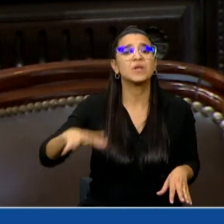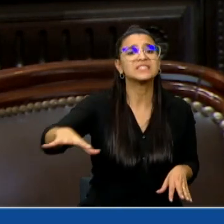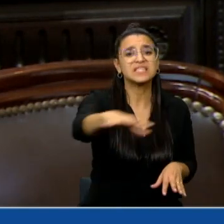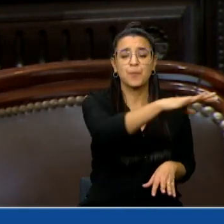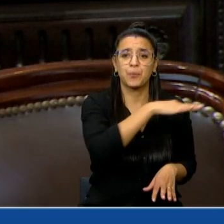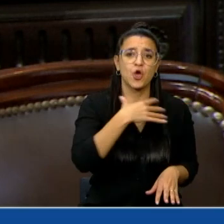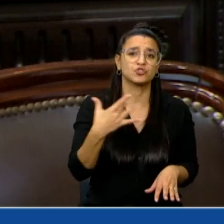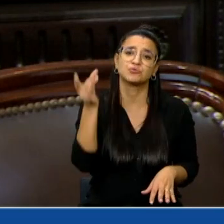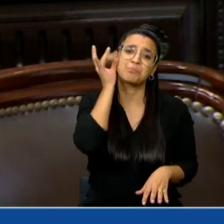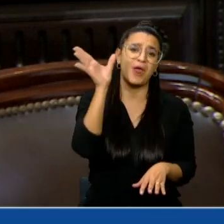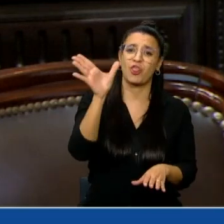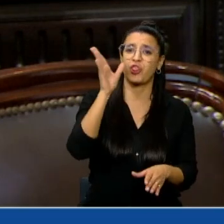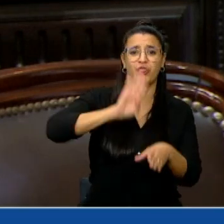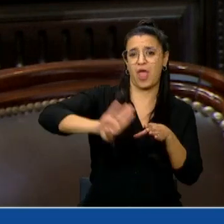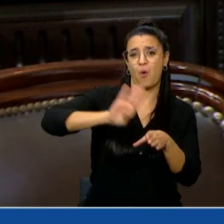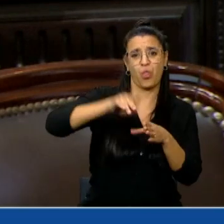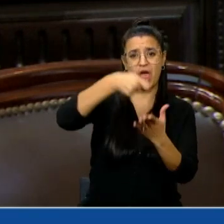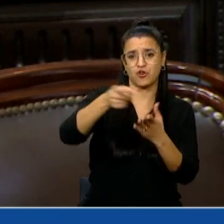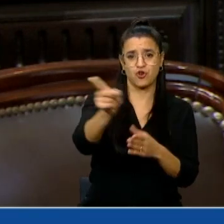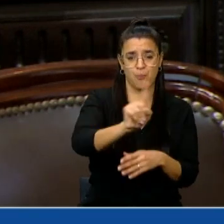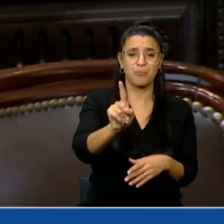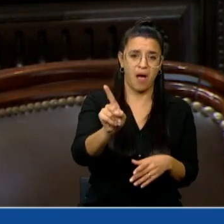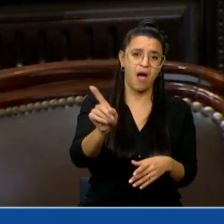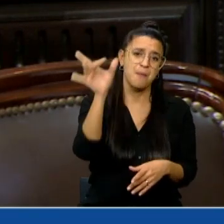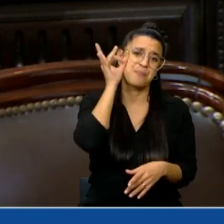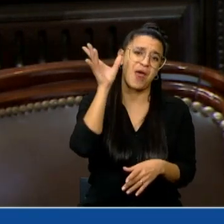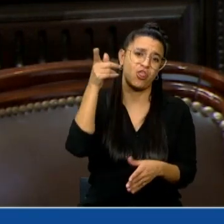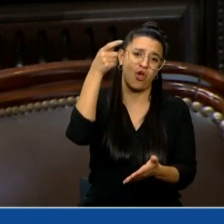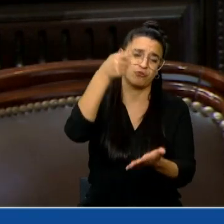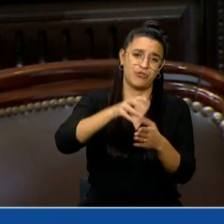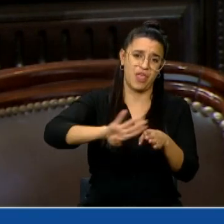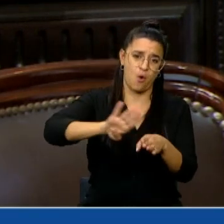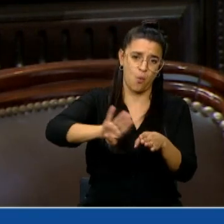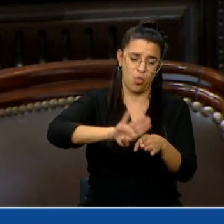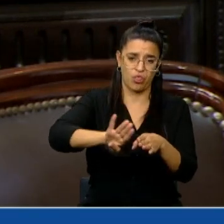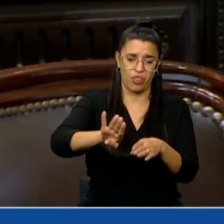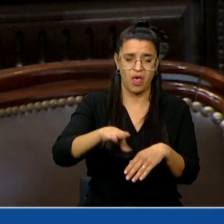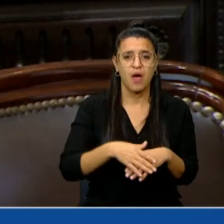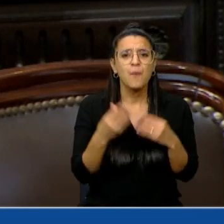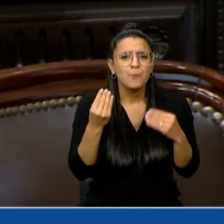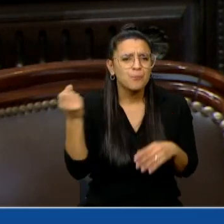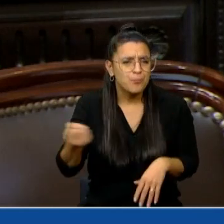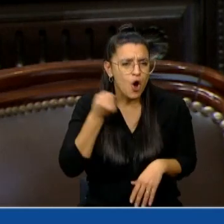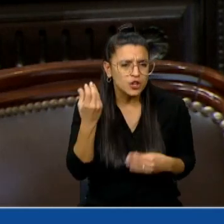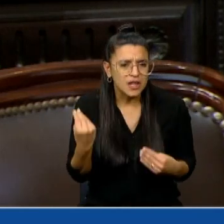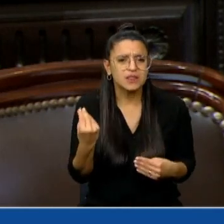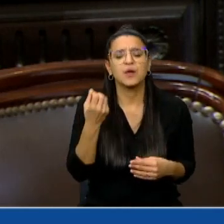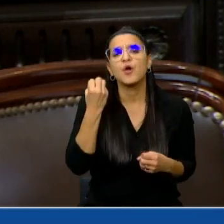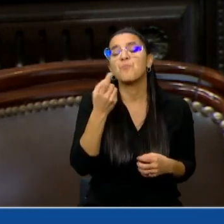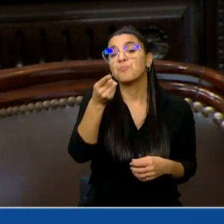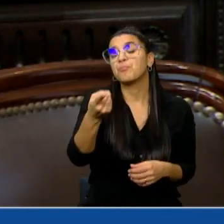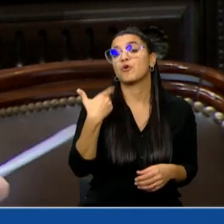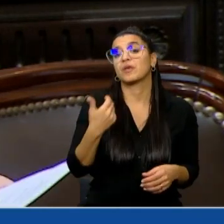municipios y la posibilidad de condonar esas deudas. ¿Por qué es importante? Es importante